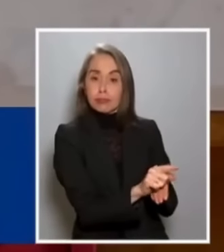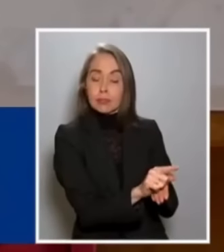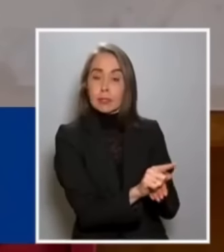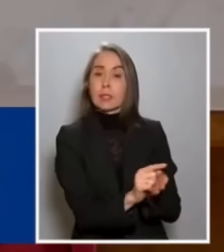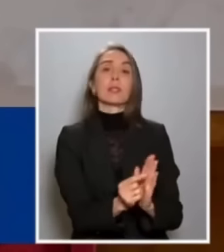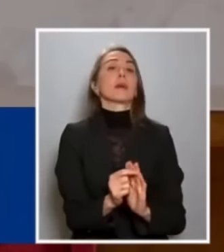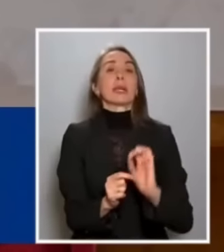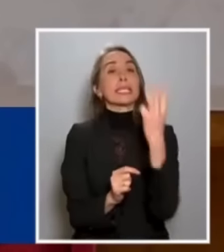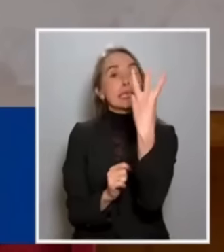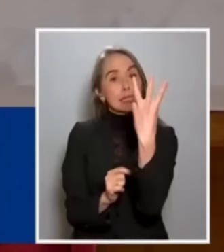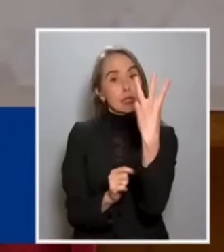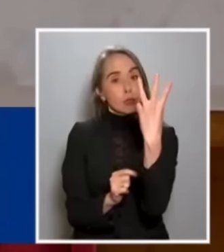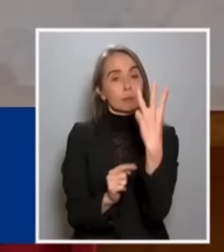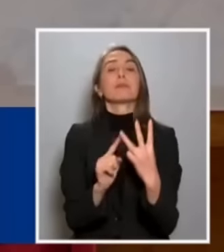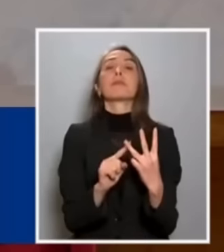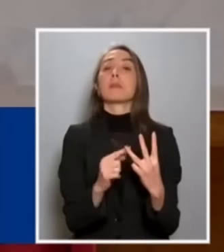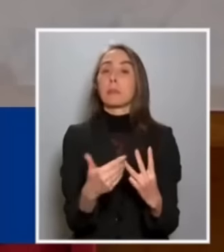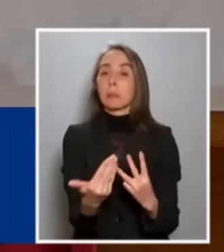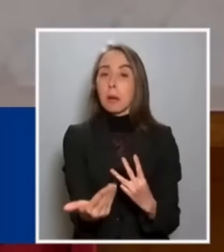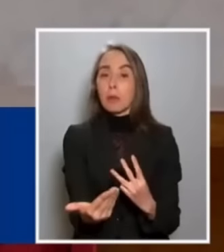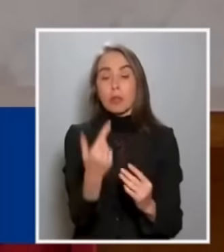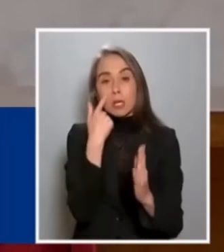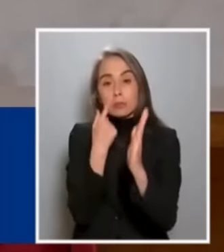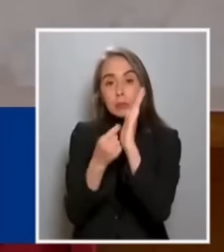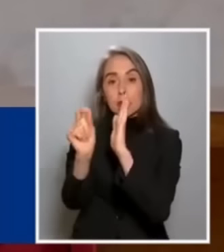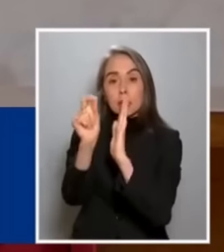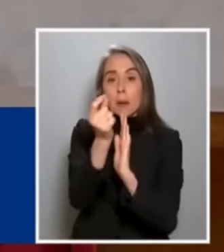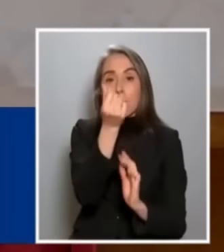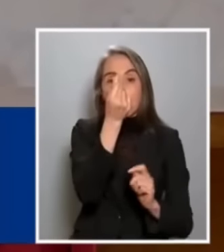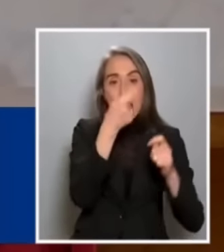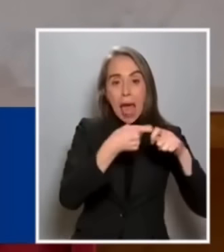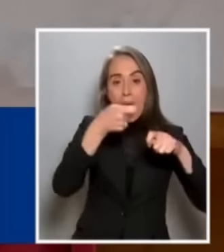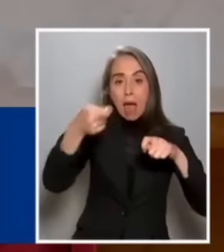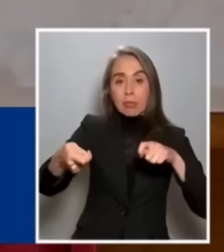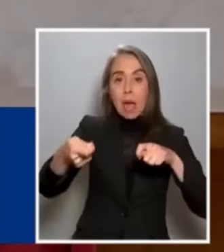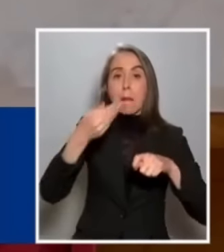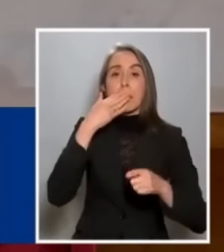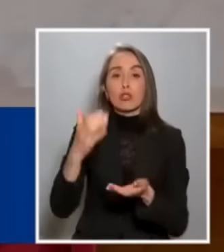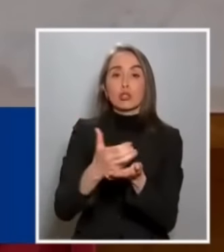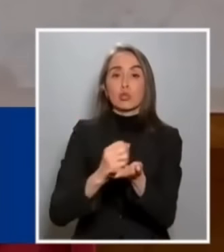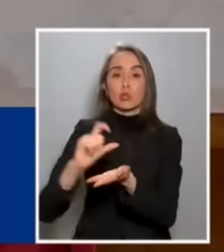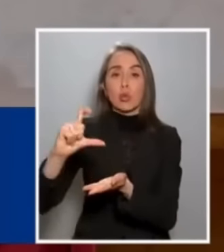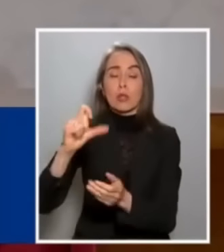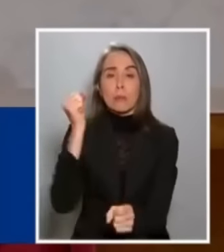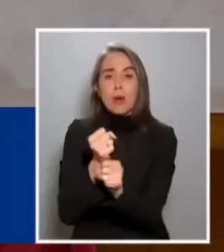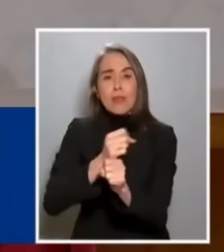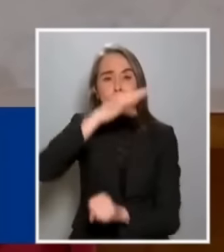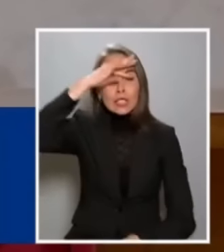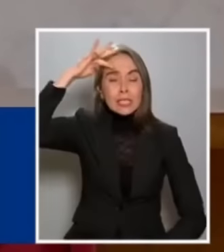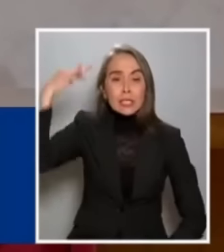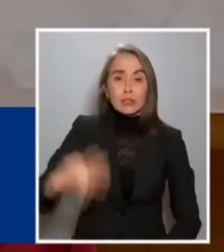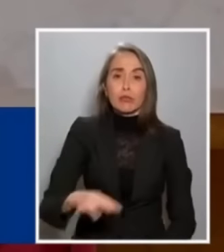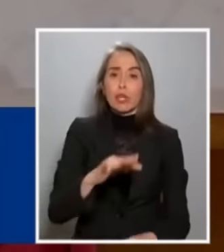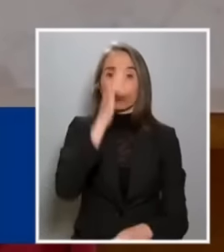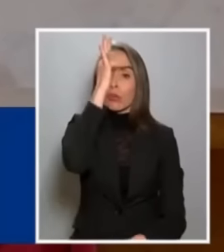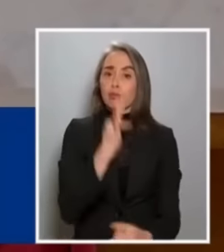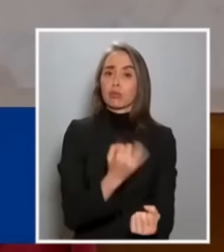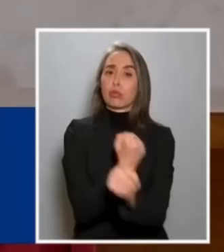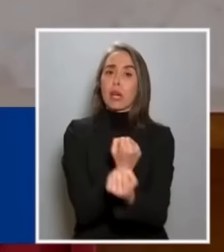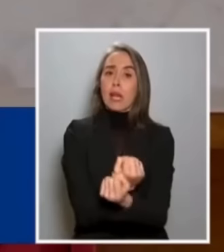Otorgaremos, en tercer lugar, un reconocimiento monetario más adecuado a la esforzada labor que realizan los carabineros.